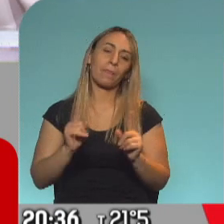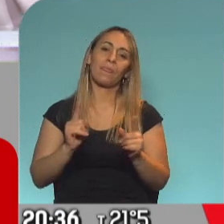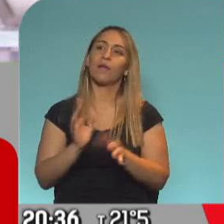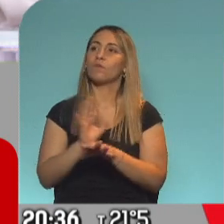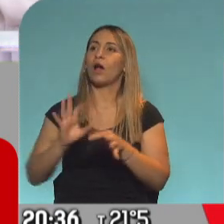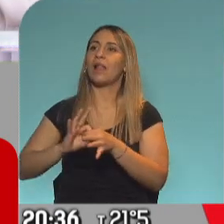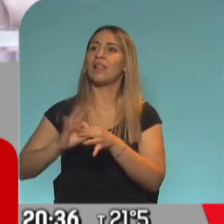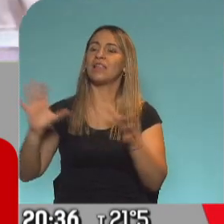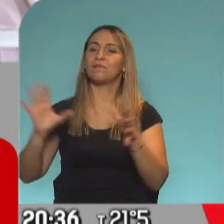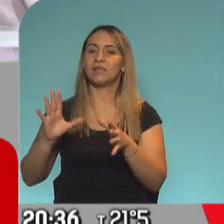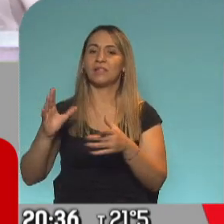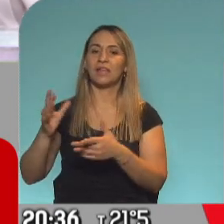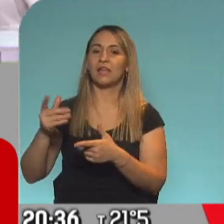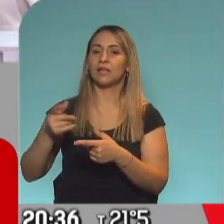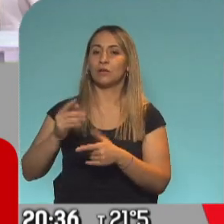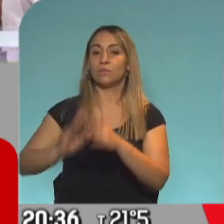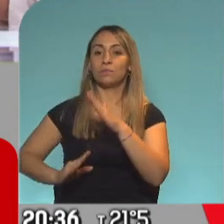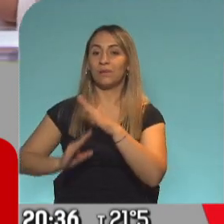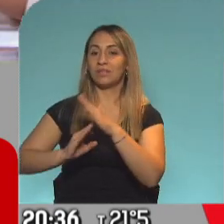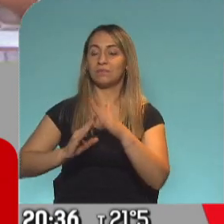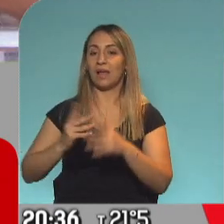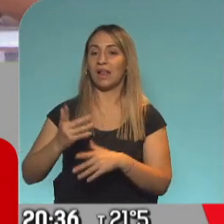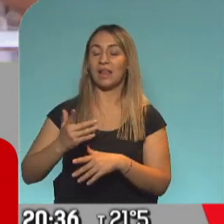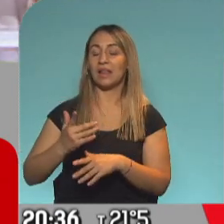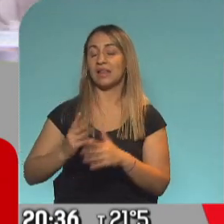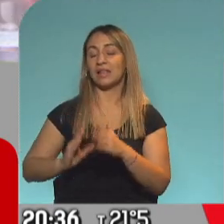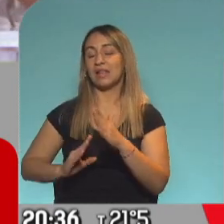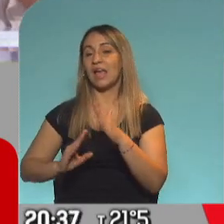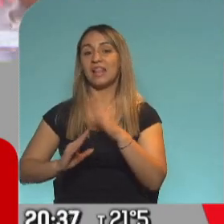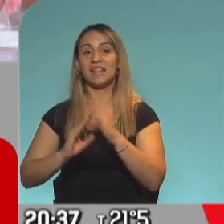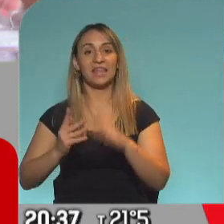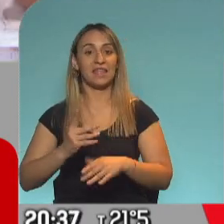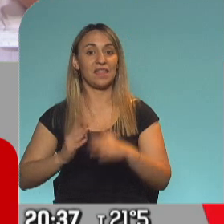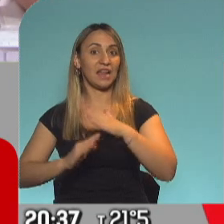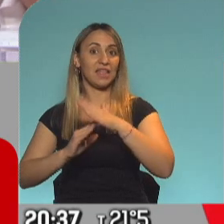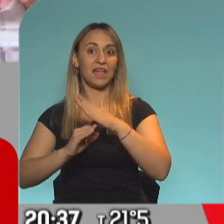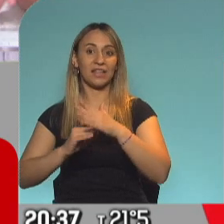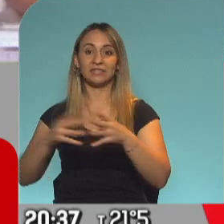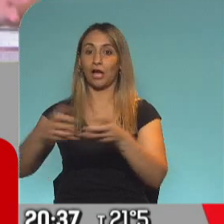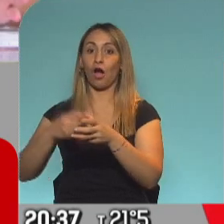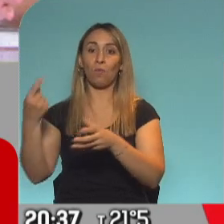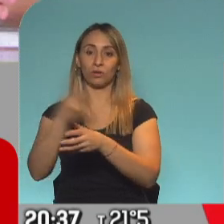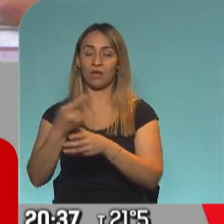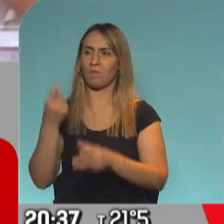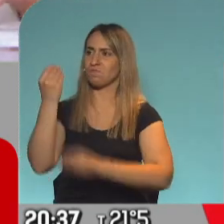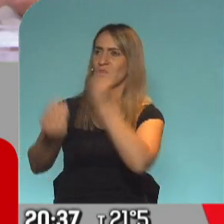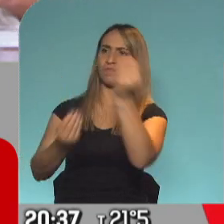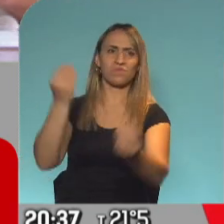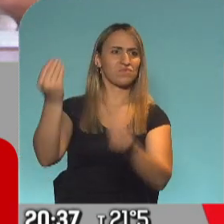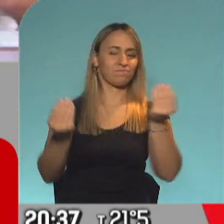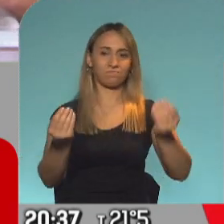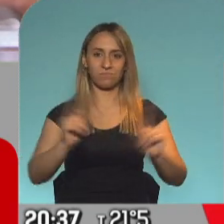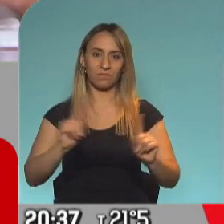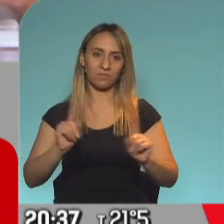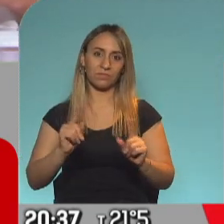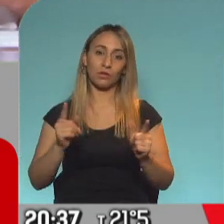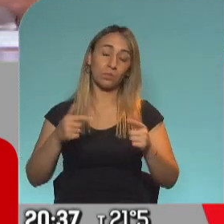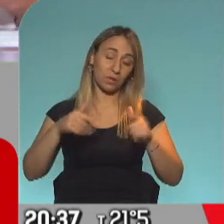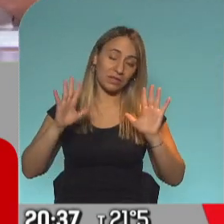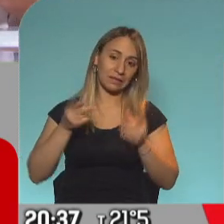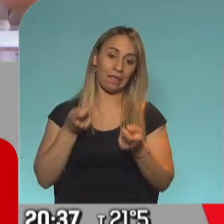muy importante. Sí, y que no encuentra hoy también una referencia política en